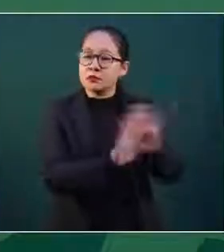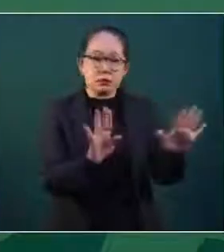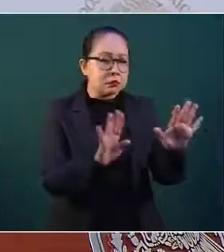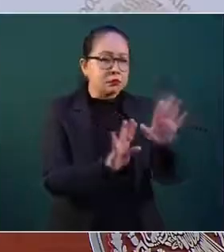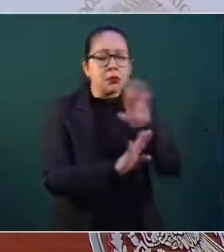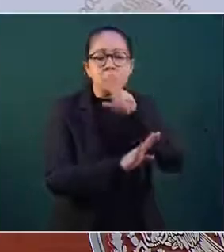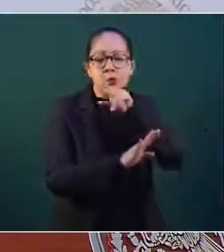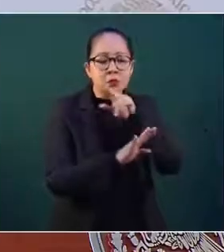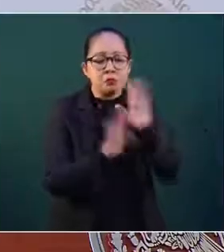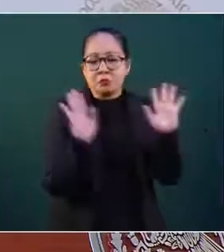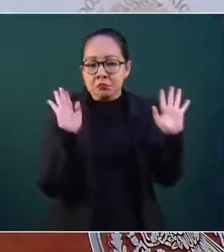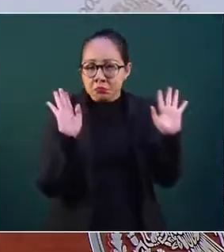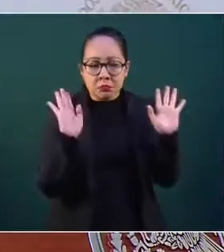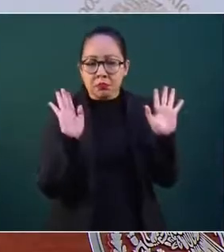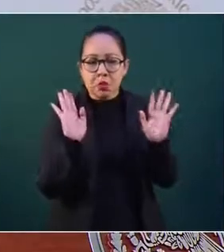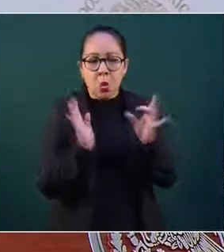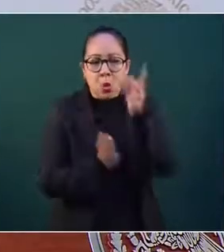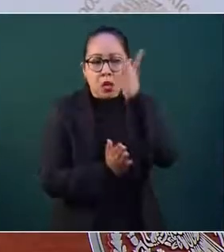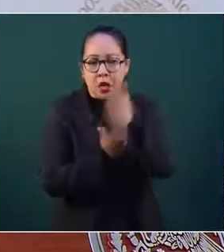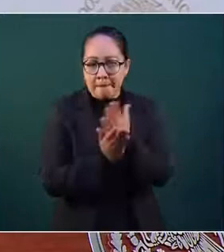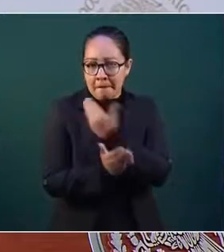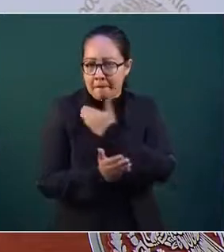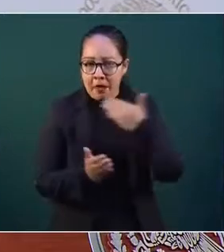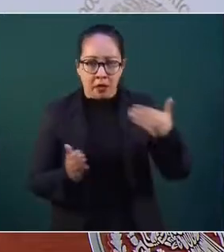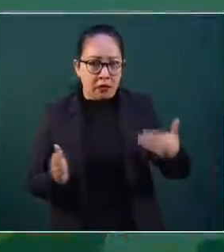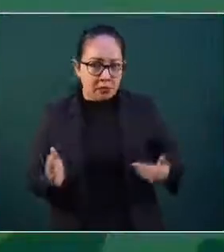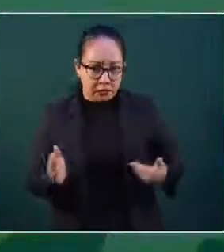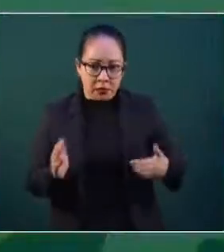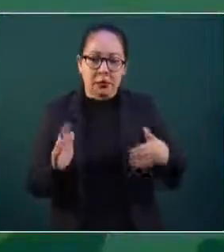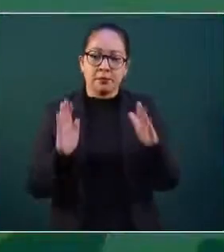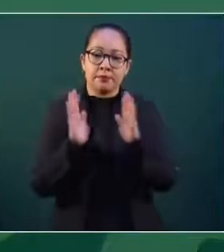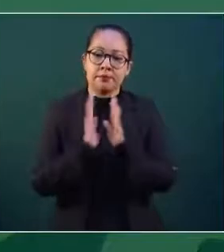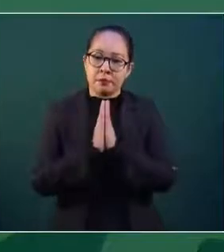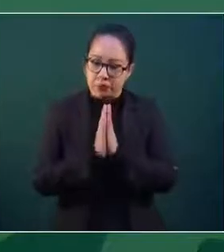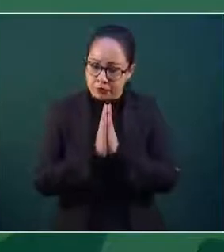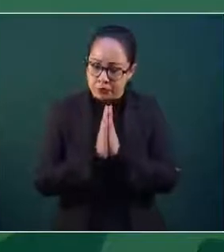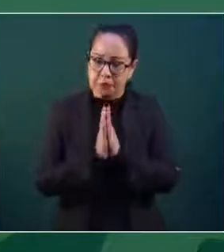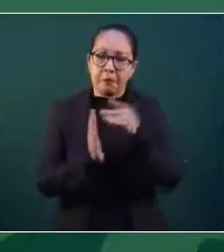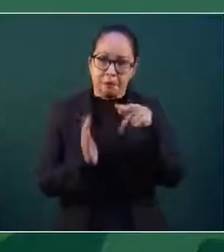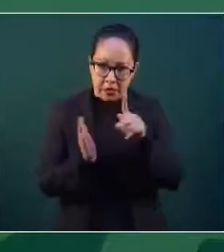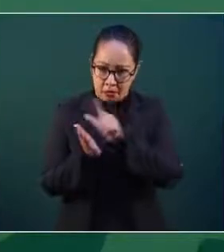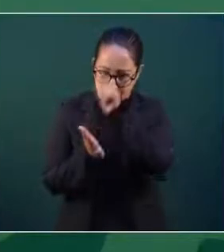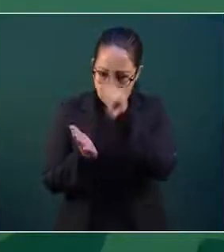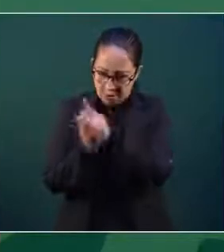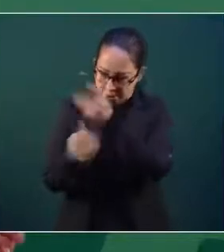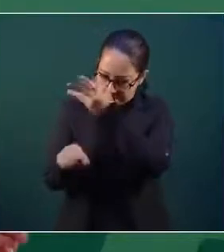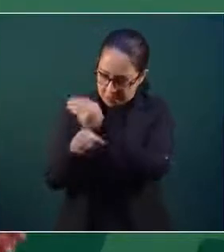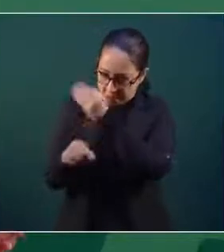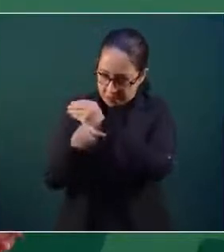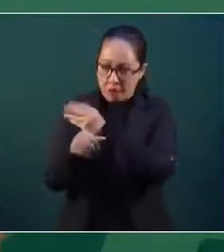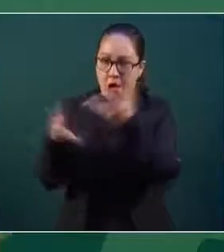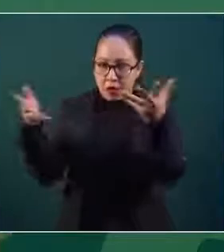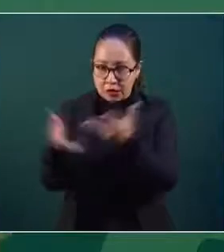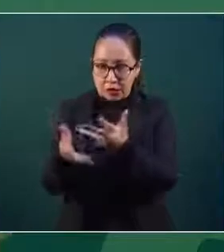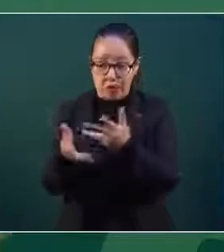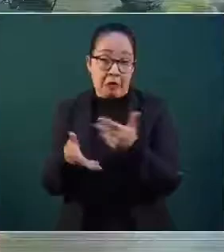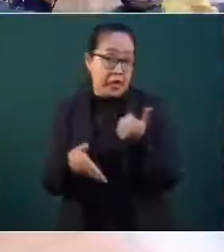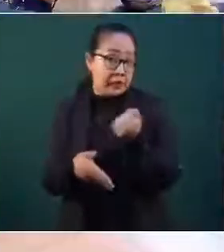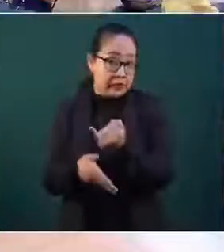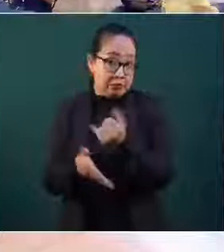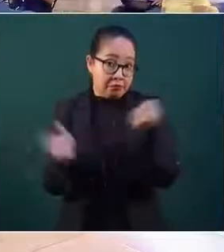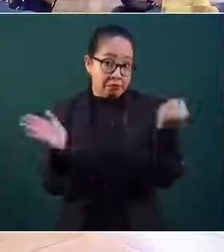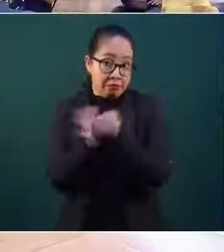nada más para el caso del presidente, pero saquen la reforma. Y así salió.